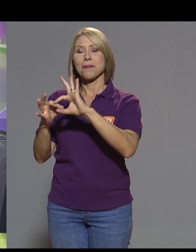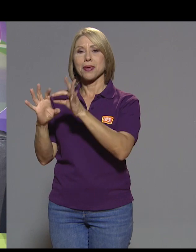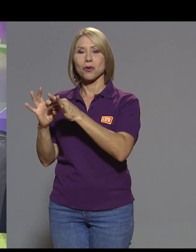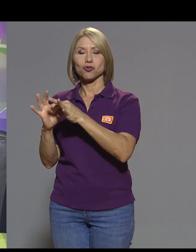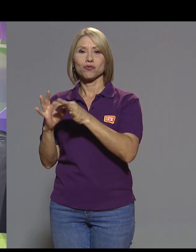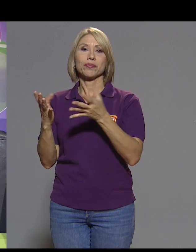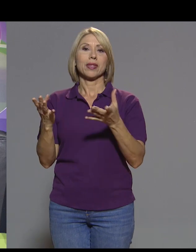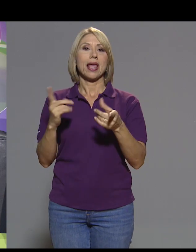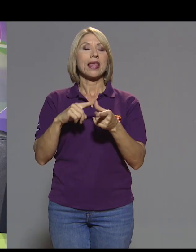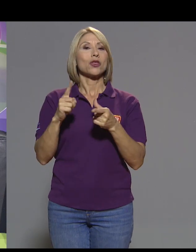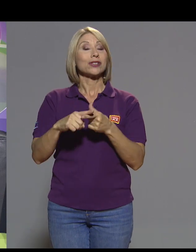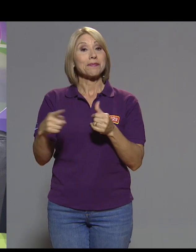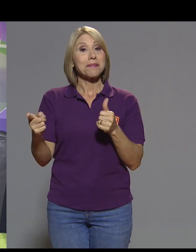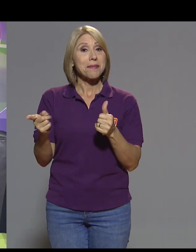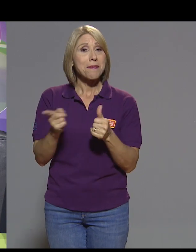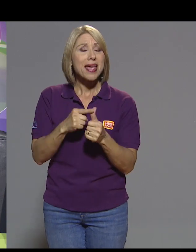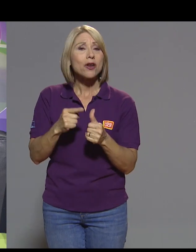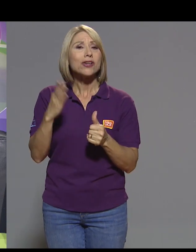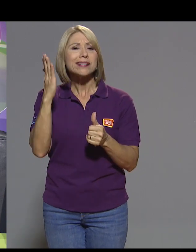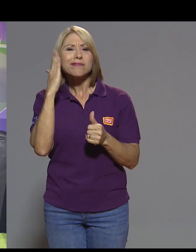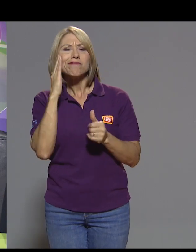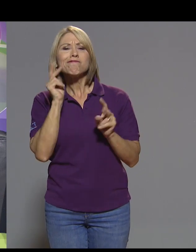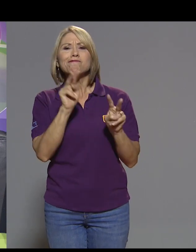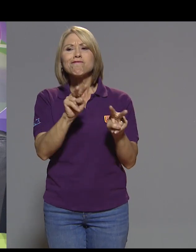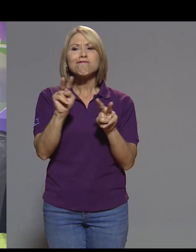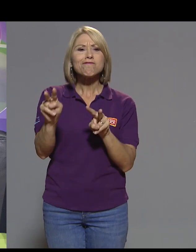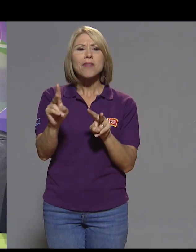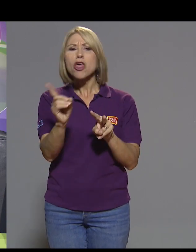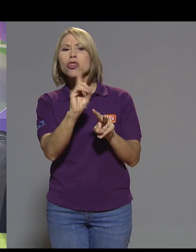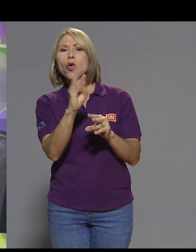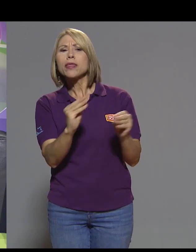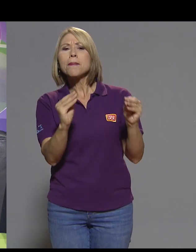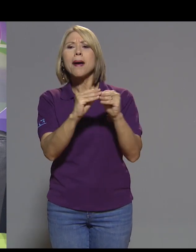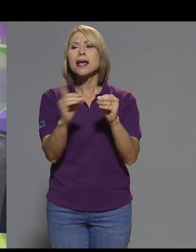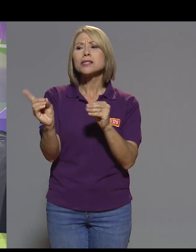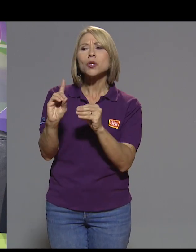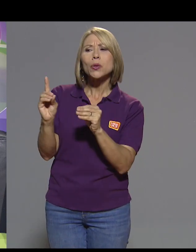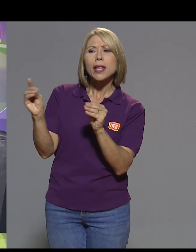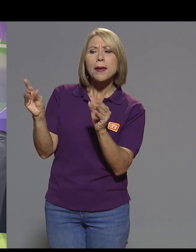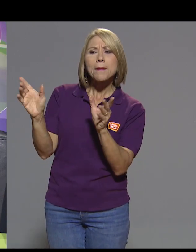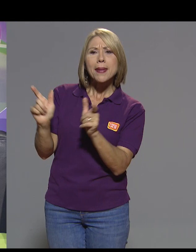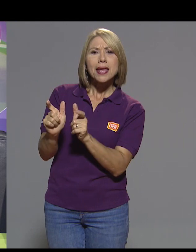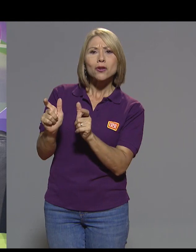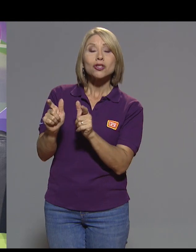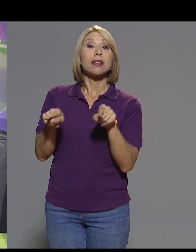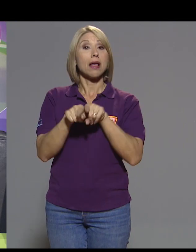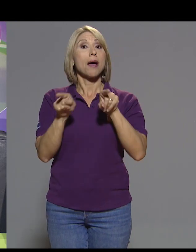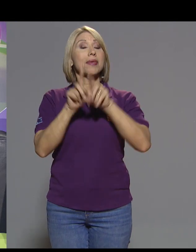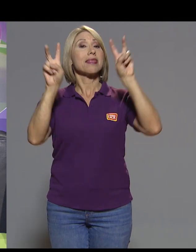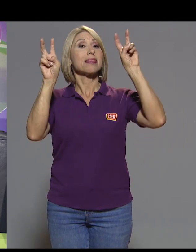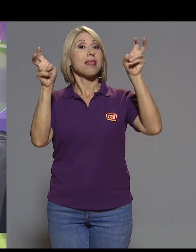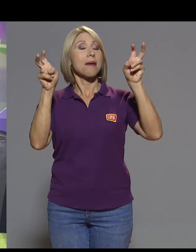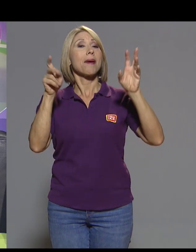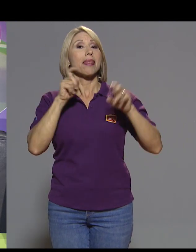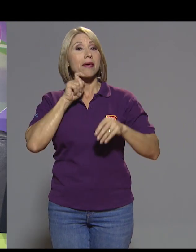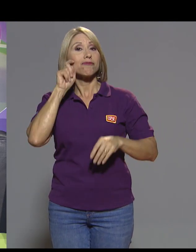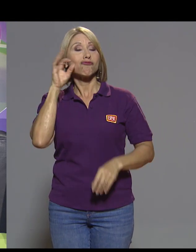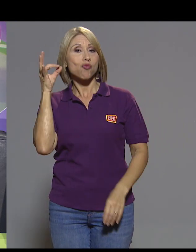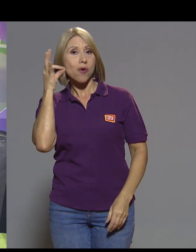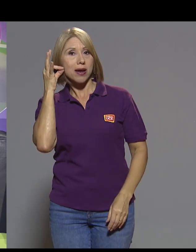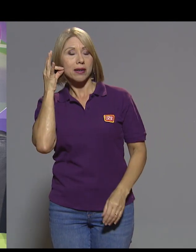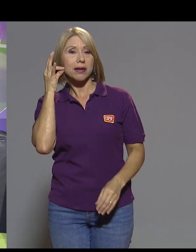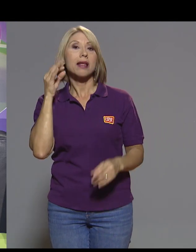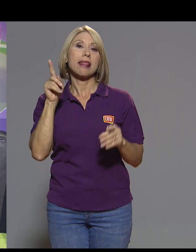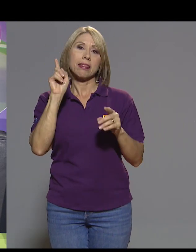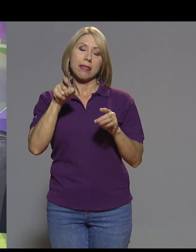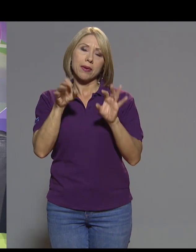bueno primero es identificar verdad donde donde es menos a donde es más el tema de mujer es algo que nos tiene que importar mucho para